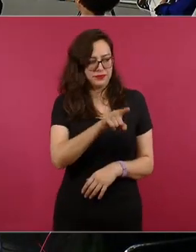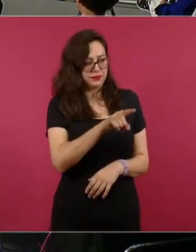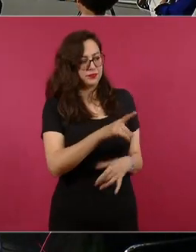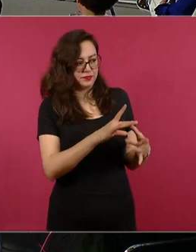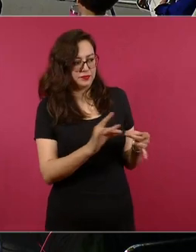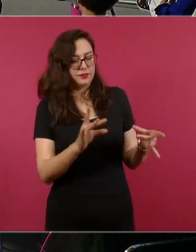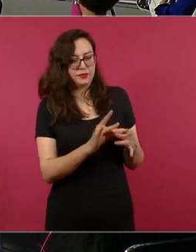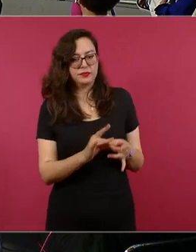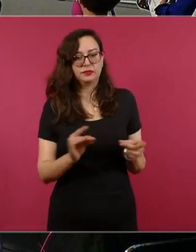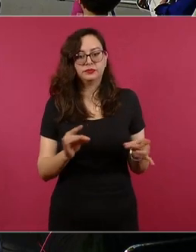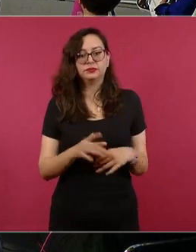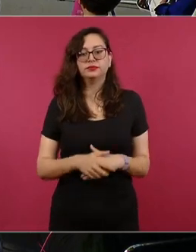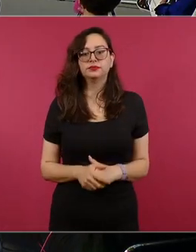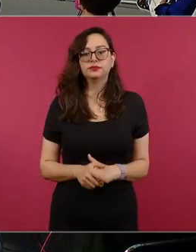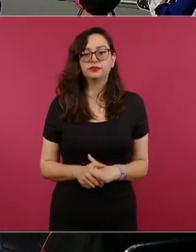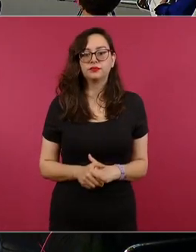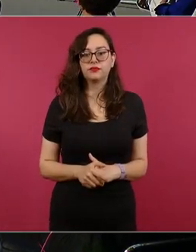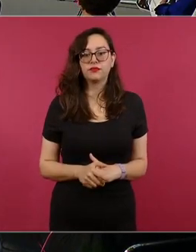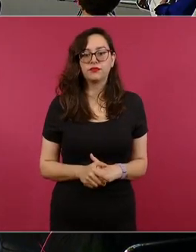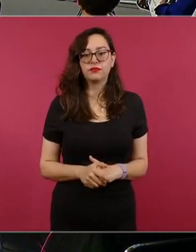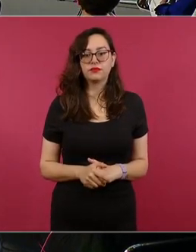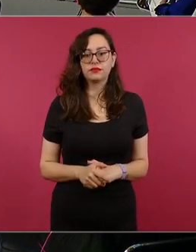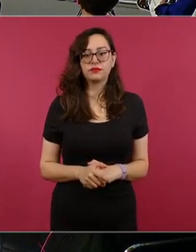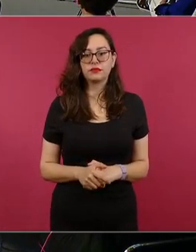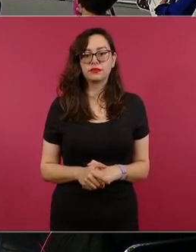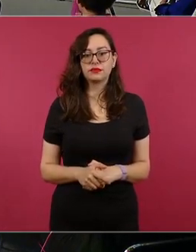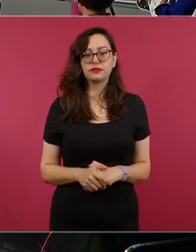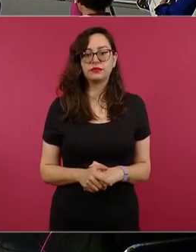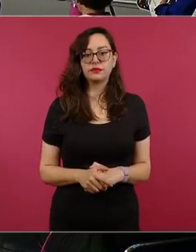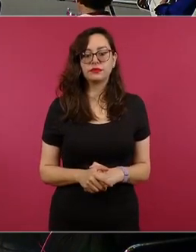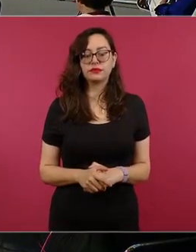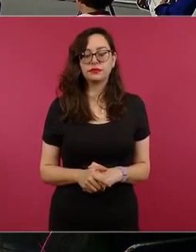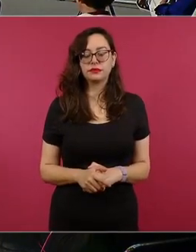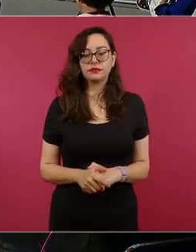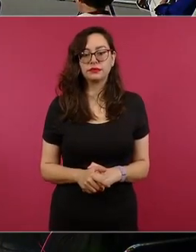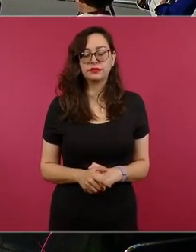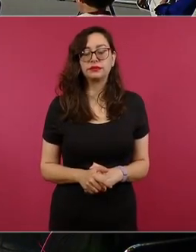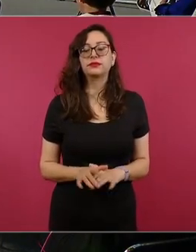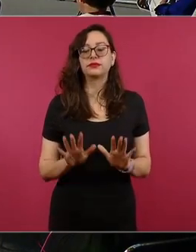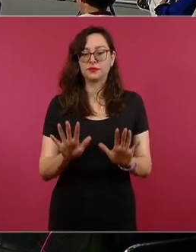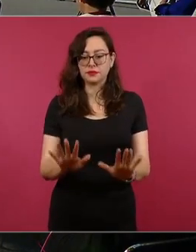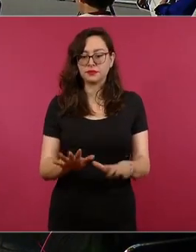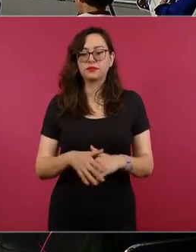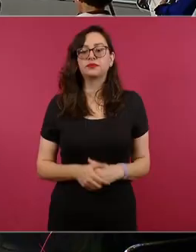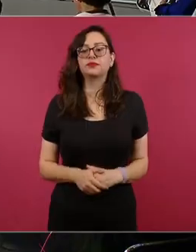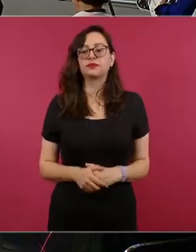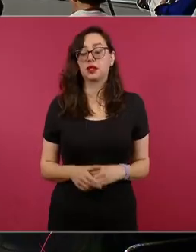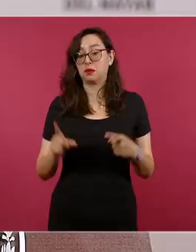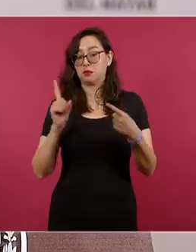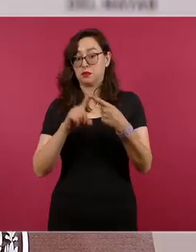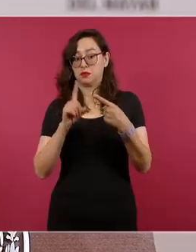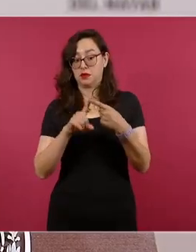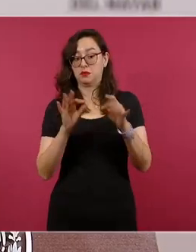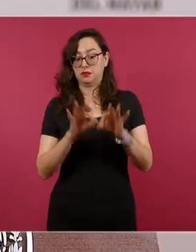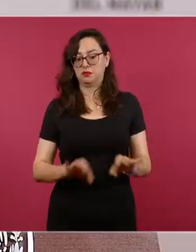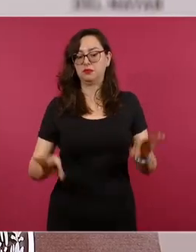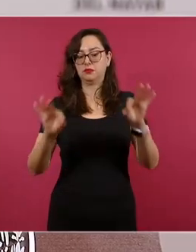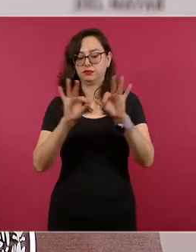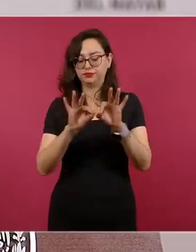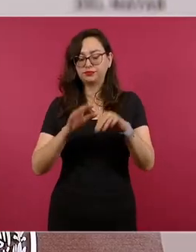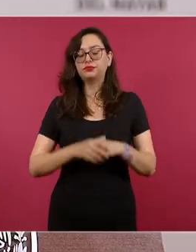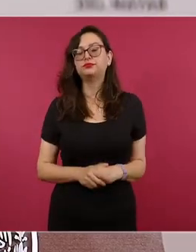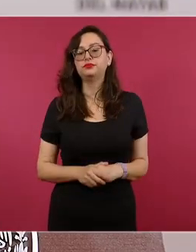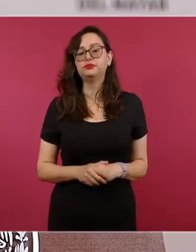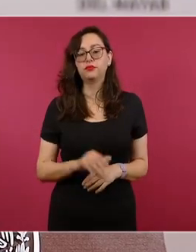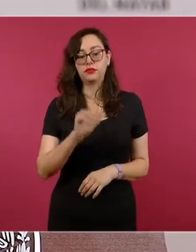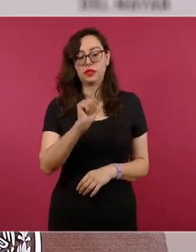primera parte de la pregunta, que es bien importante, si una persona pasan 10 años, no reclama su cuenta y después,